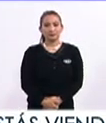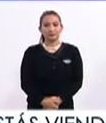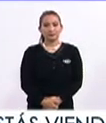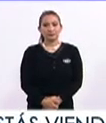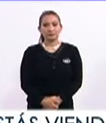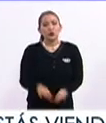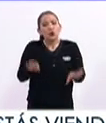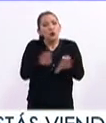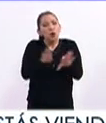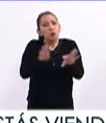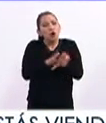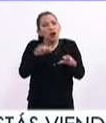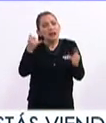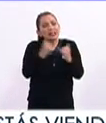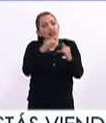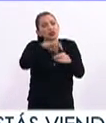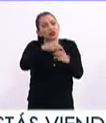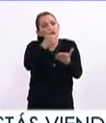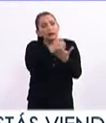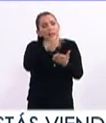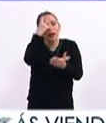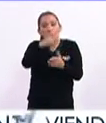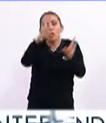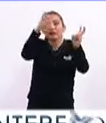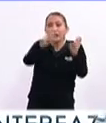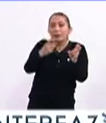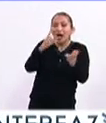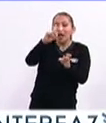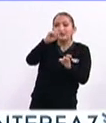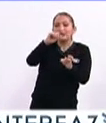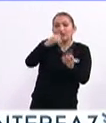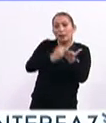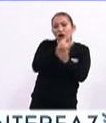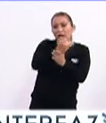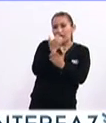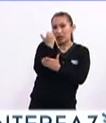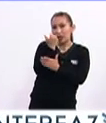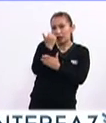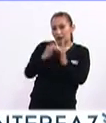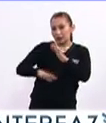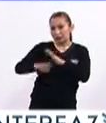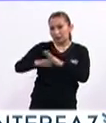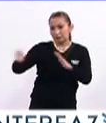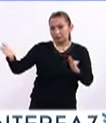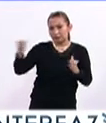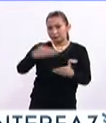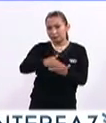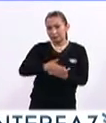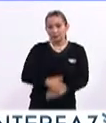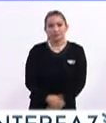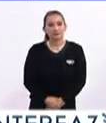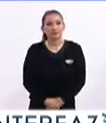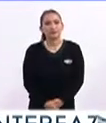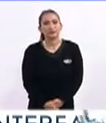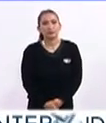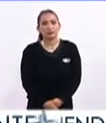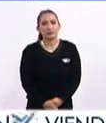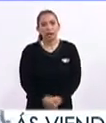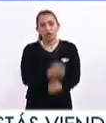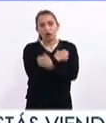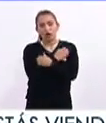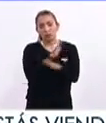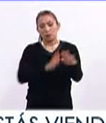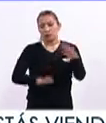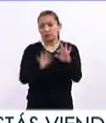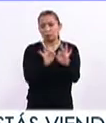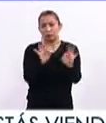¿De qué manera el Instituto Electoral de la Ciudad de México está acercando temas de democracia a estudiantes de educación básica? Bueno, pues la educación básica también